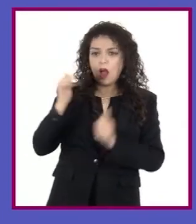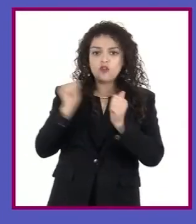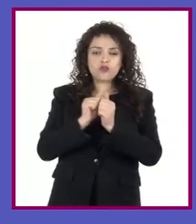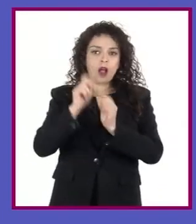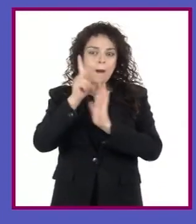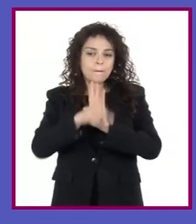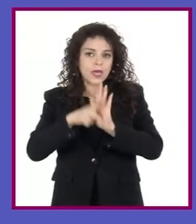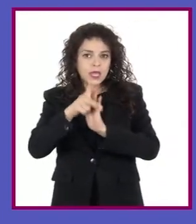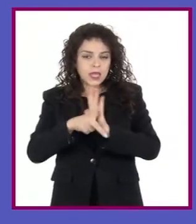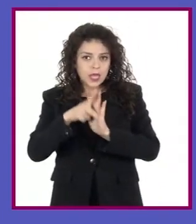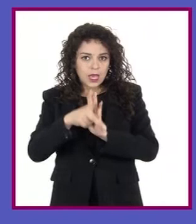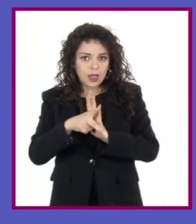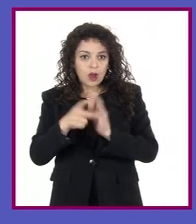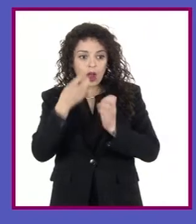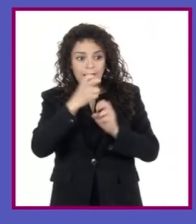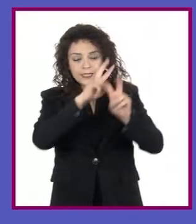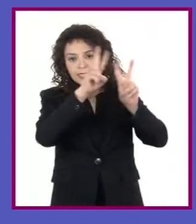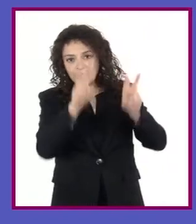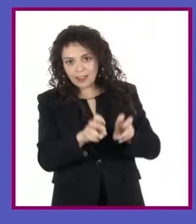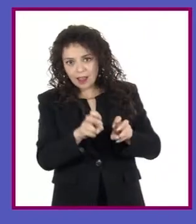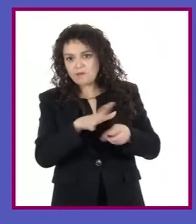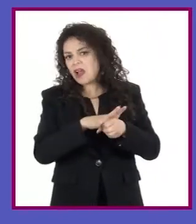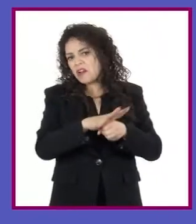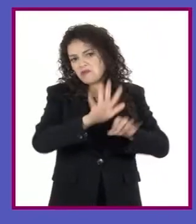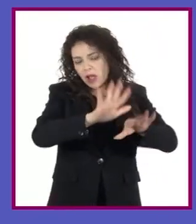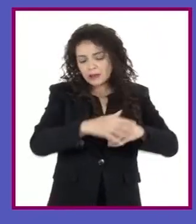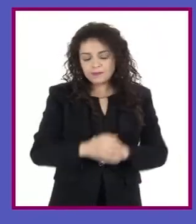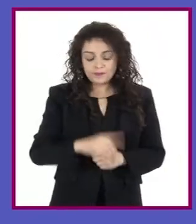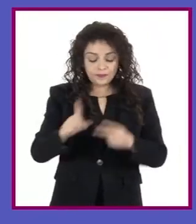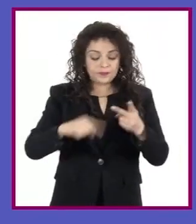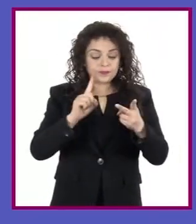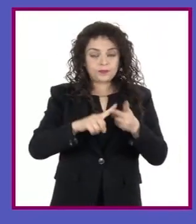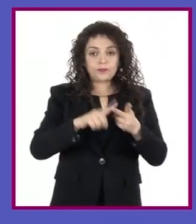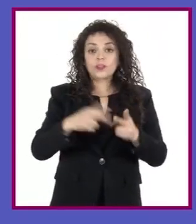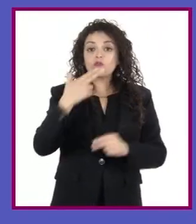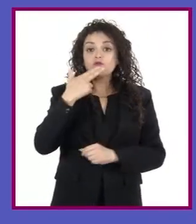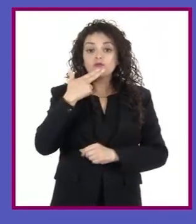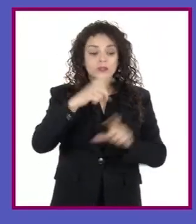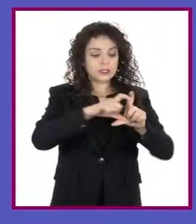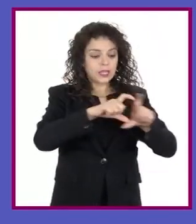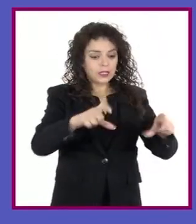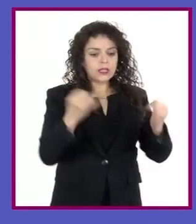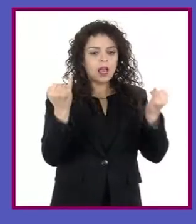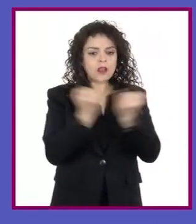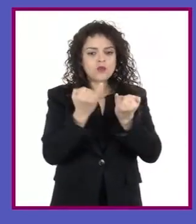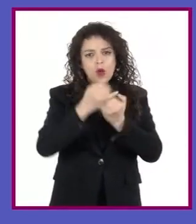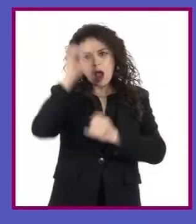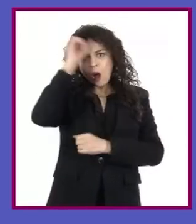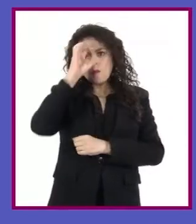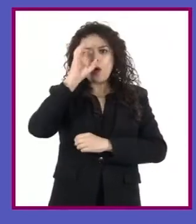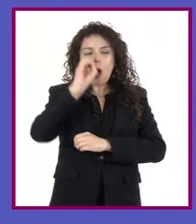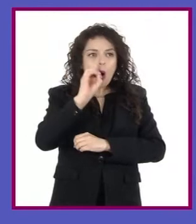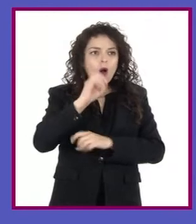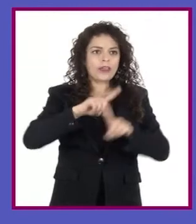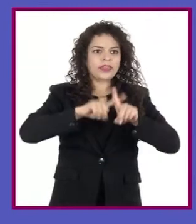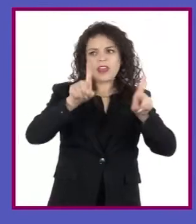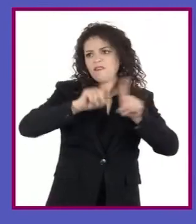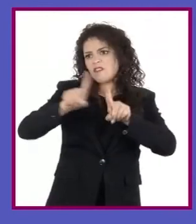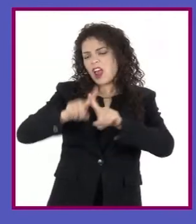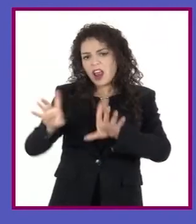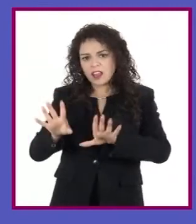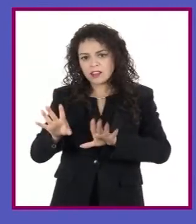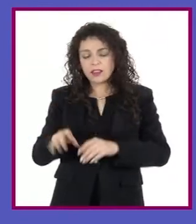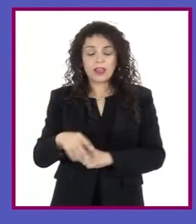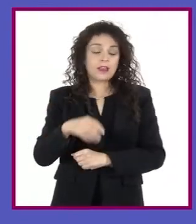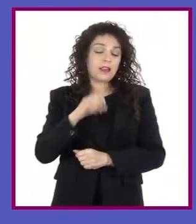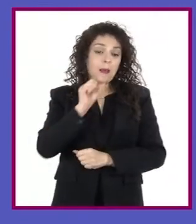con el tema a tratar. 2. Usa textos con opiniones iguales o contrarias, es decir, que aunque